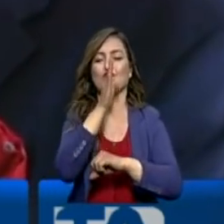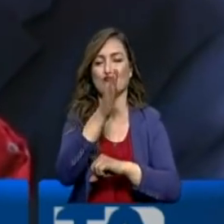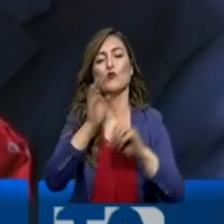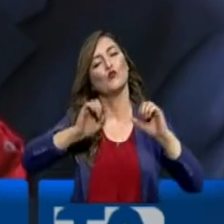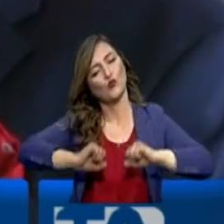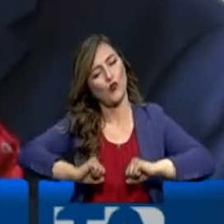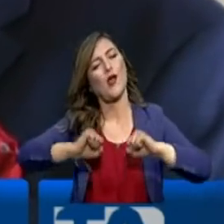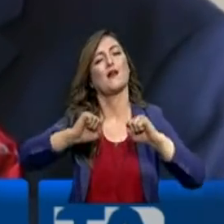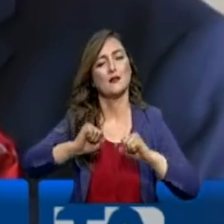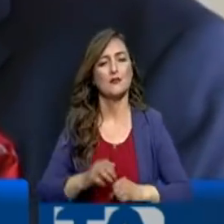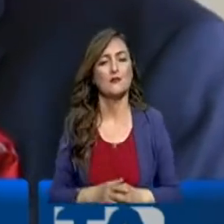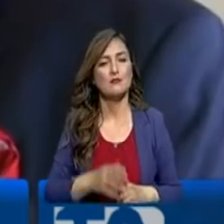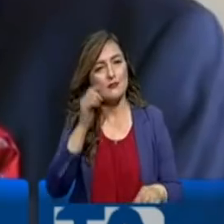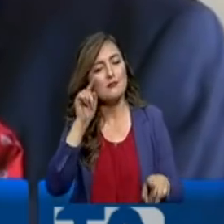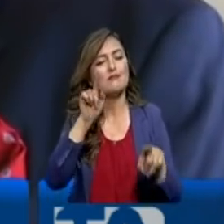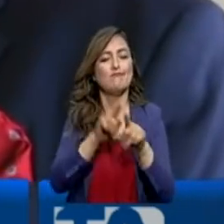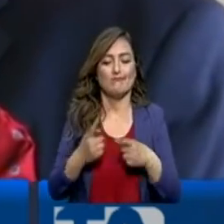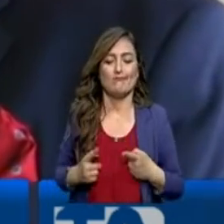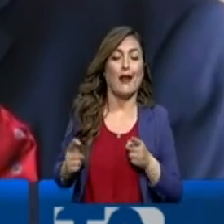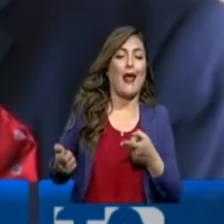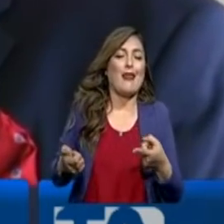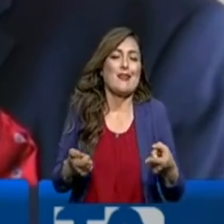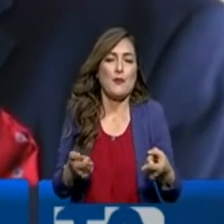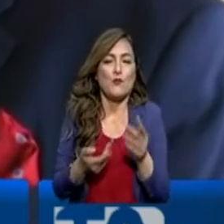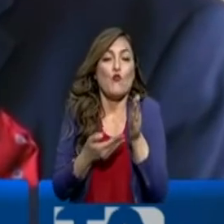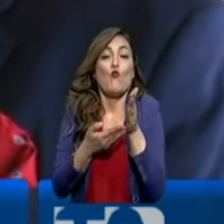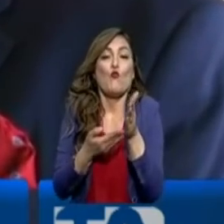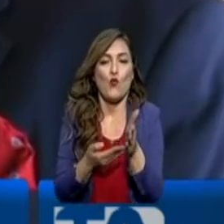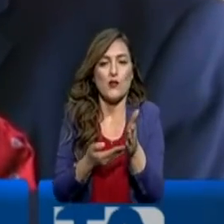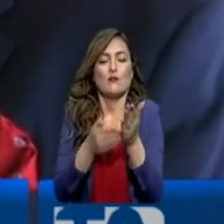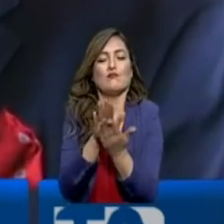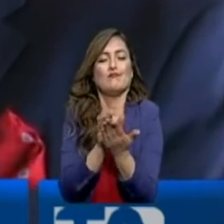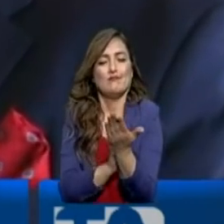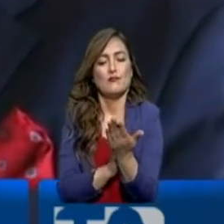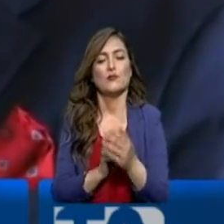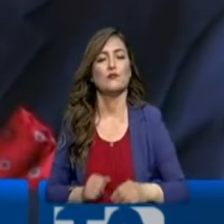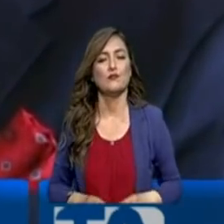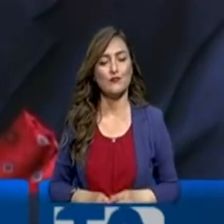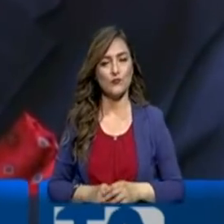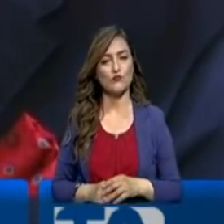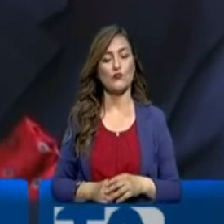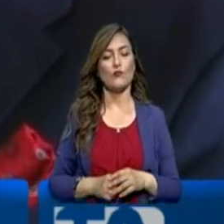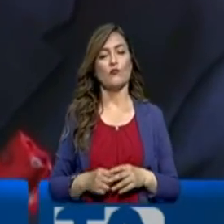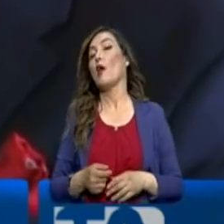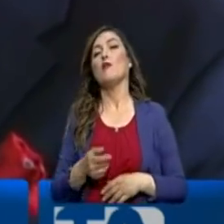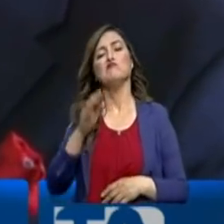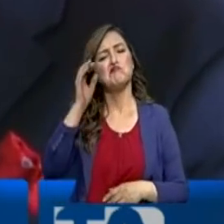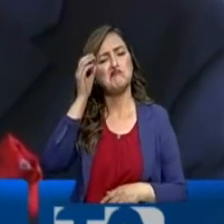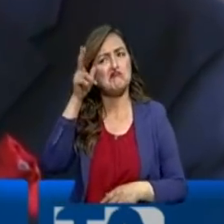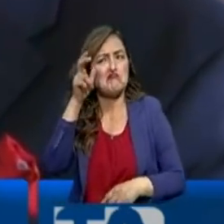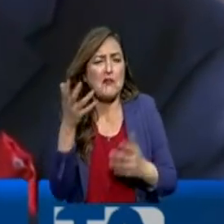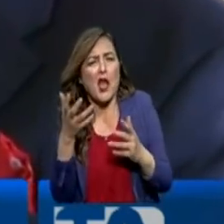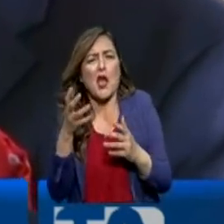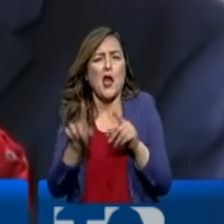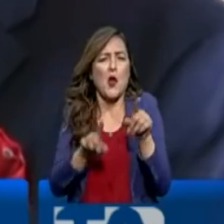podamos realmente definir y debatir cuál es el modelo que sigue el proyecto. Nosotros consideramos que hay muchas opiniones que pueden